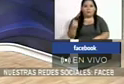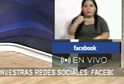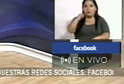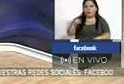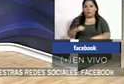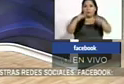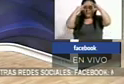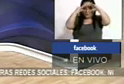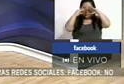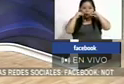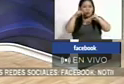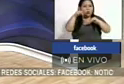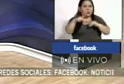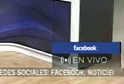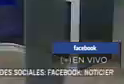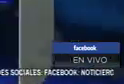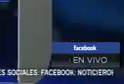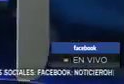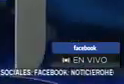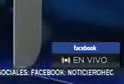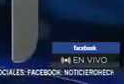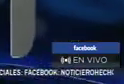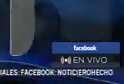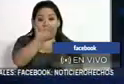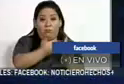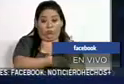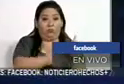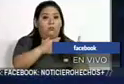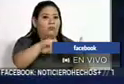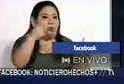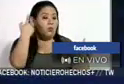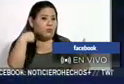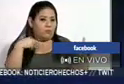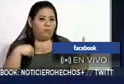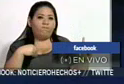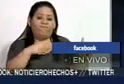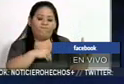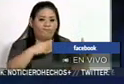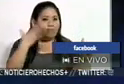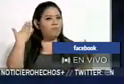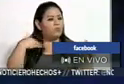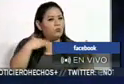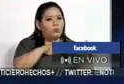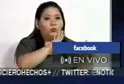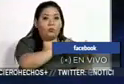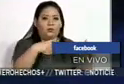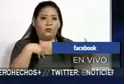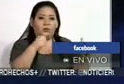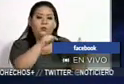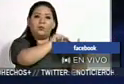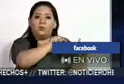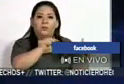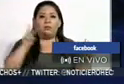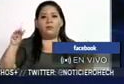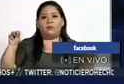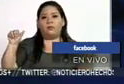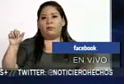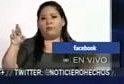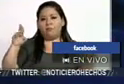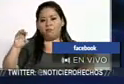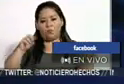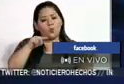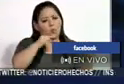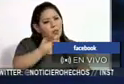A esta hora vamos a establecer contacto con un experto, un experto en salud. Hablamos del doctor Mario Gamero, que nos ha atendido muy